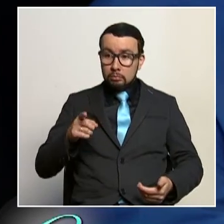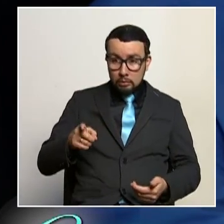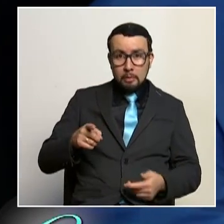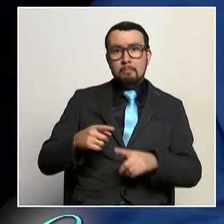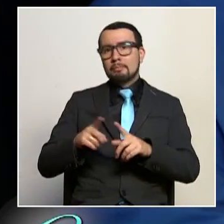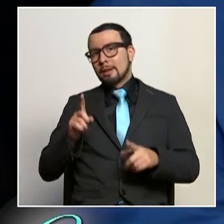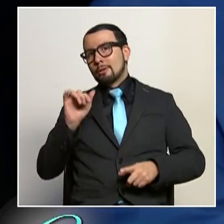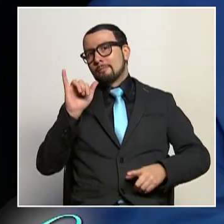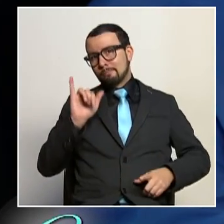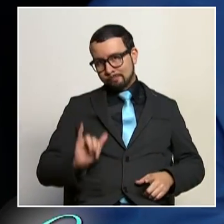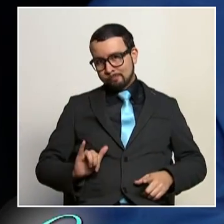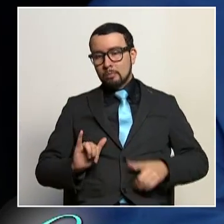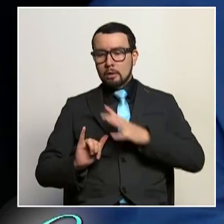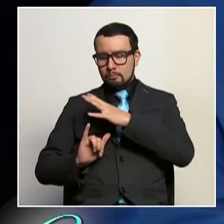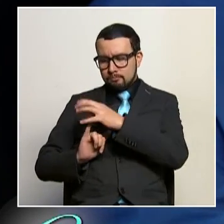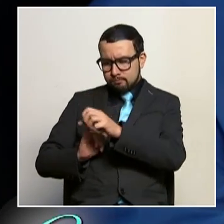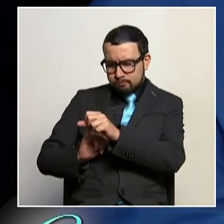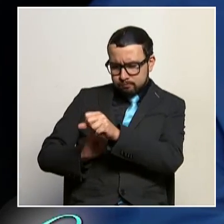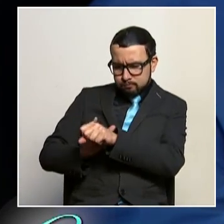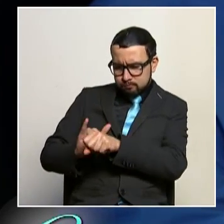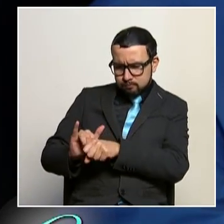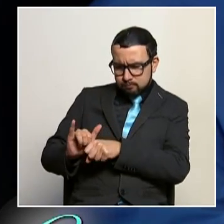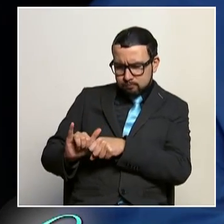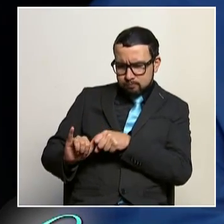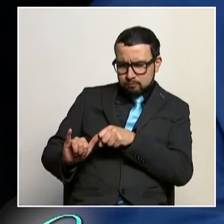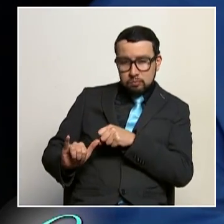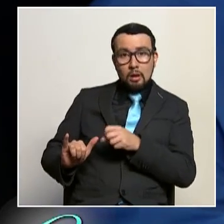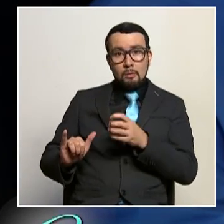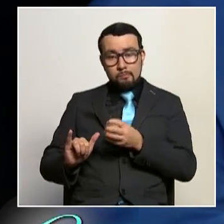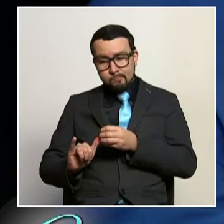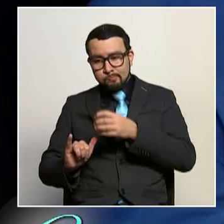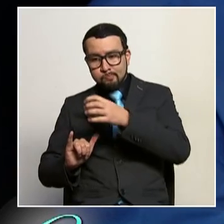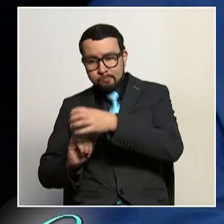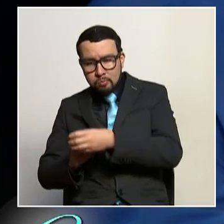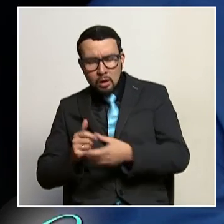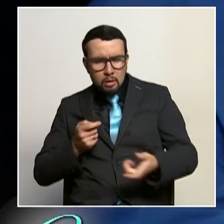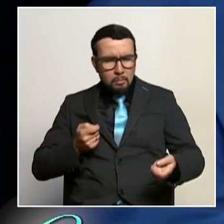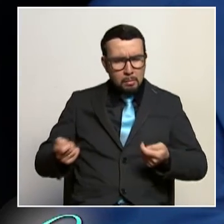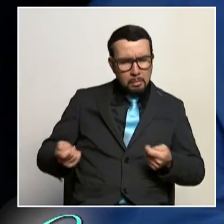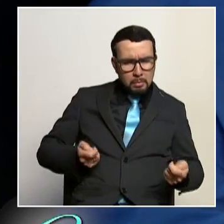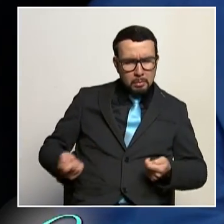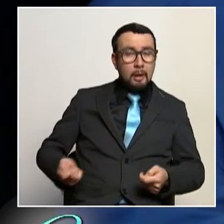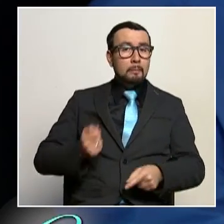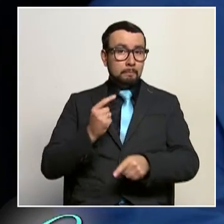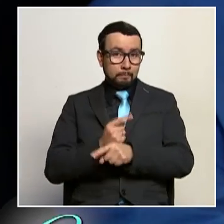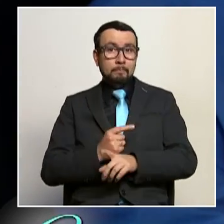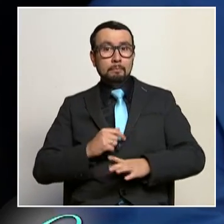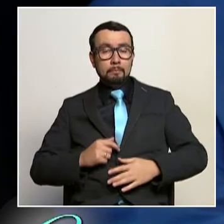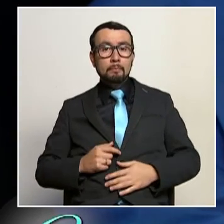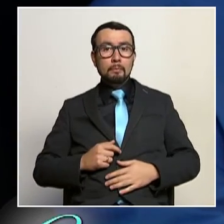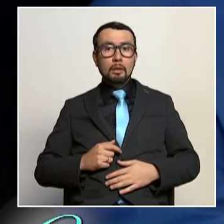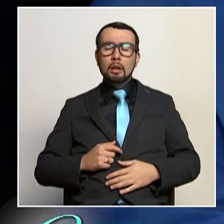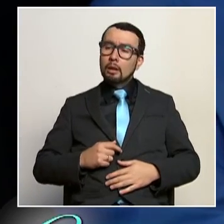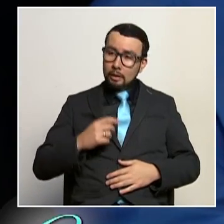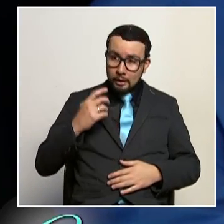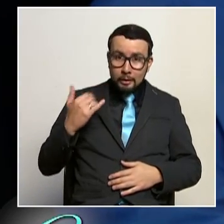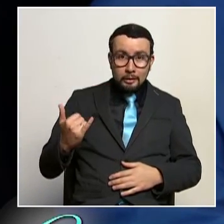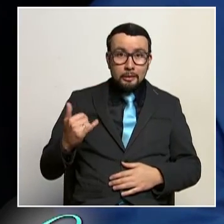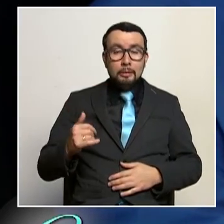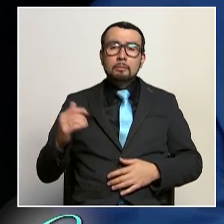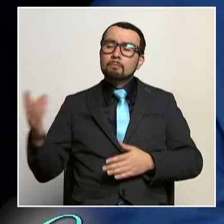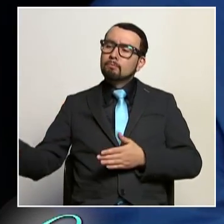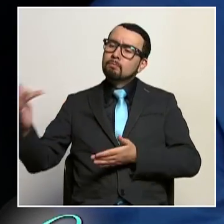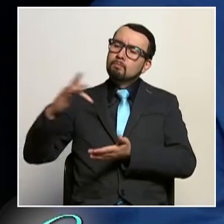en los órganos pélvicos, el útero, los anexos y los ovarios. De esta manera los pacientes que vienen